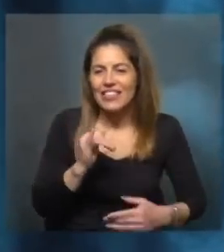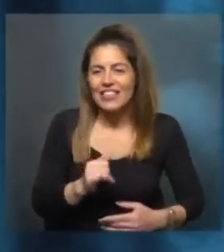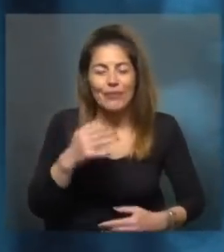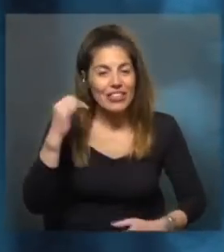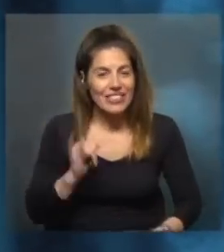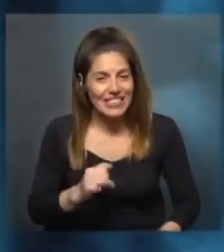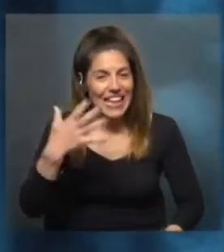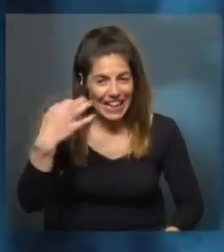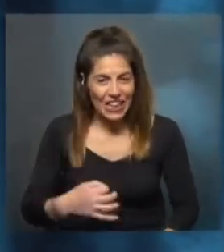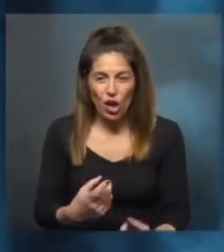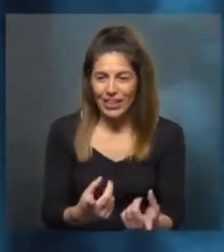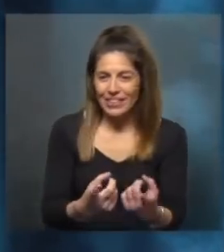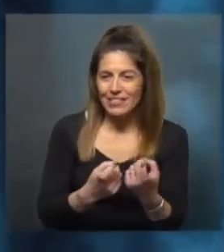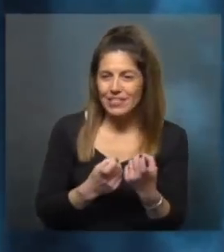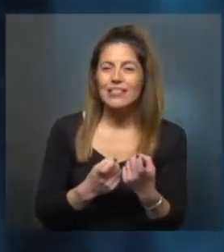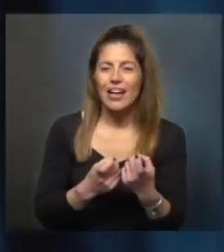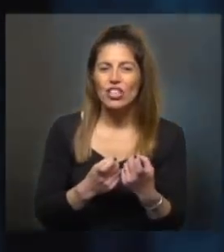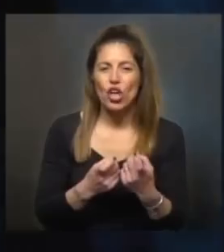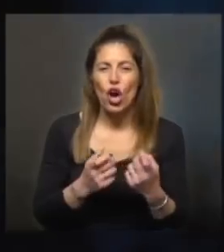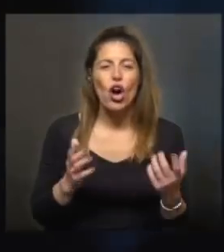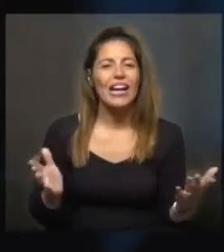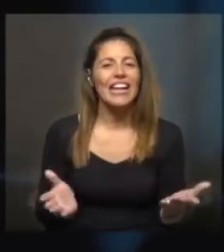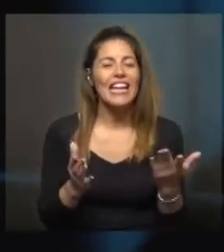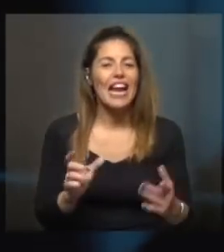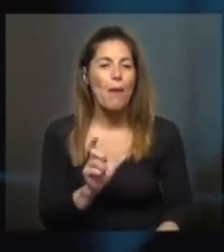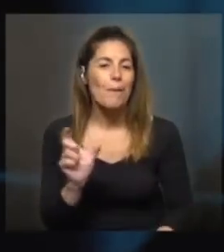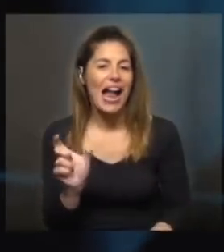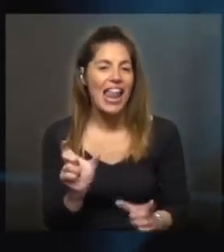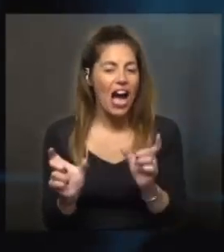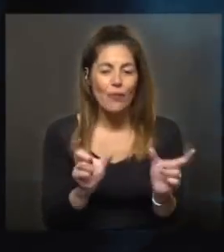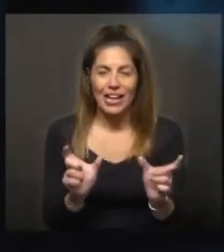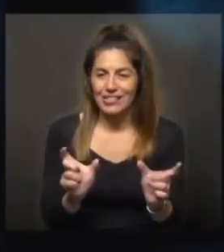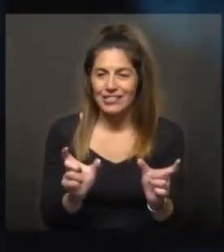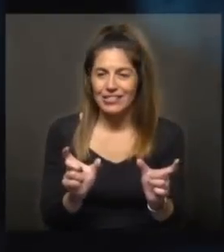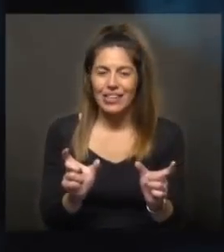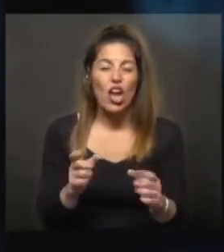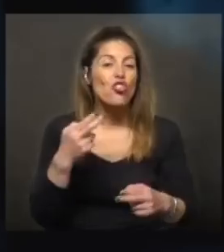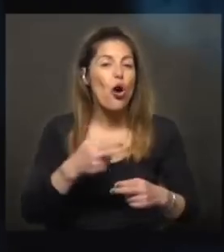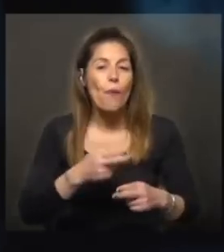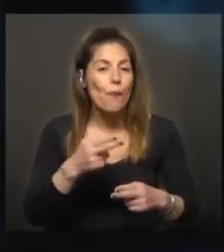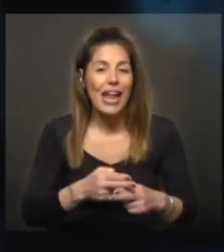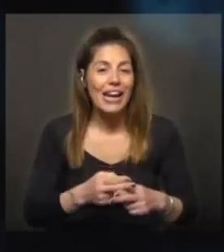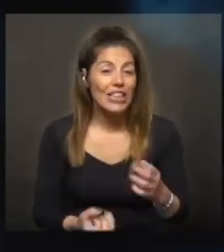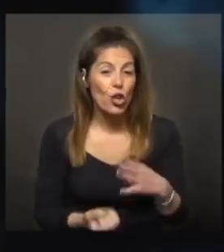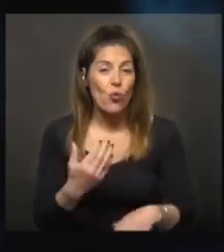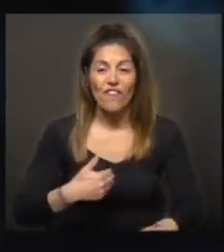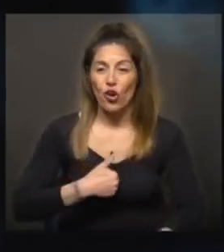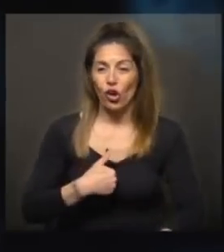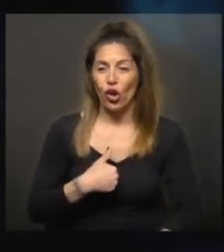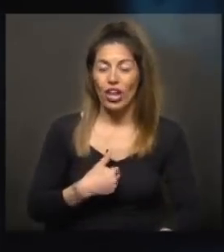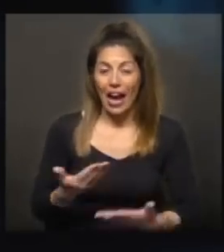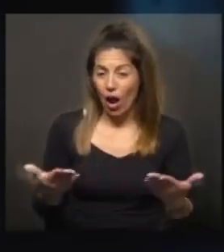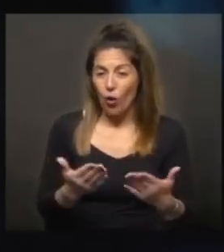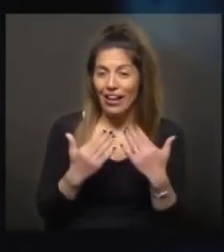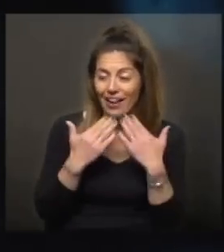sí creo que es necesario generar términos o generar nombrar este nuevo rol que existe ahora